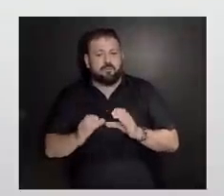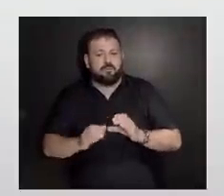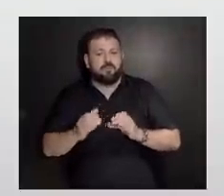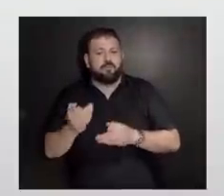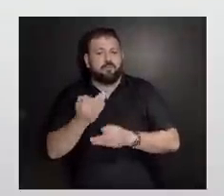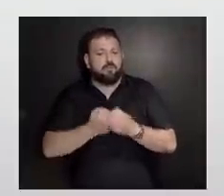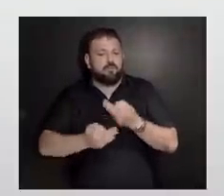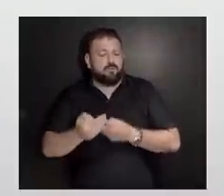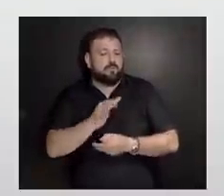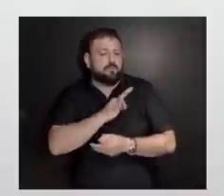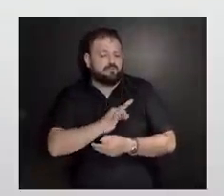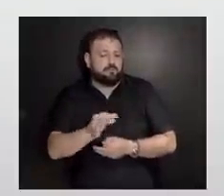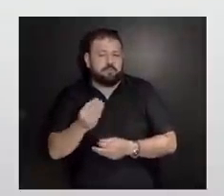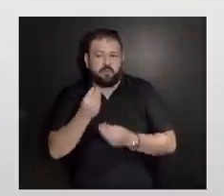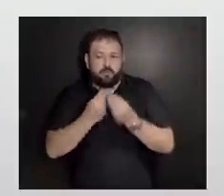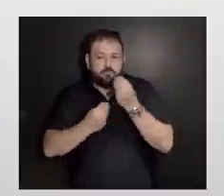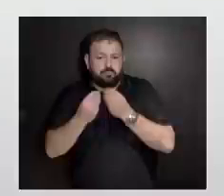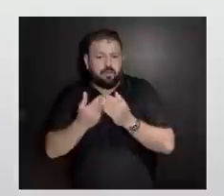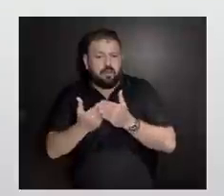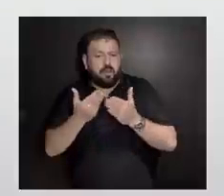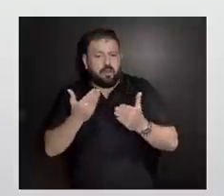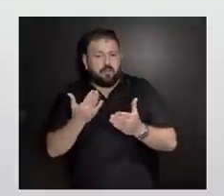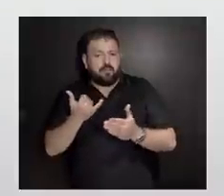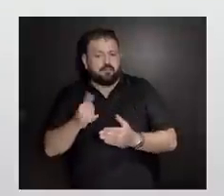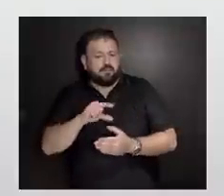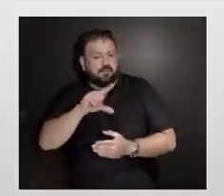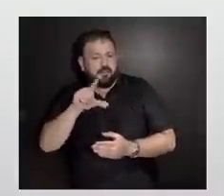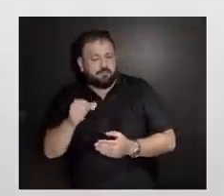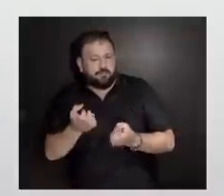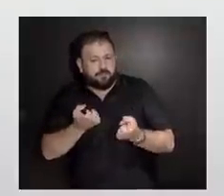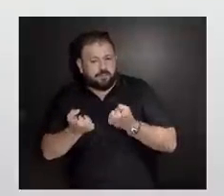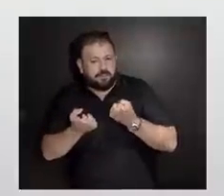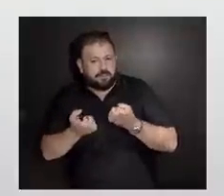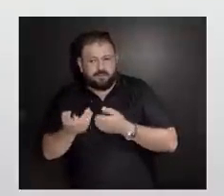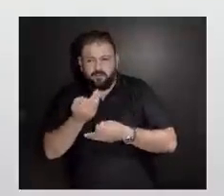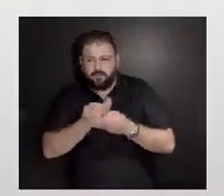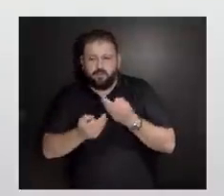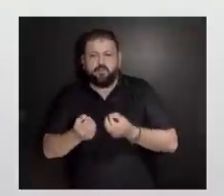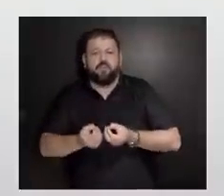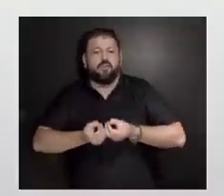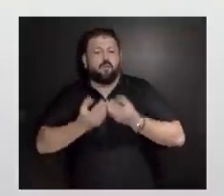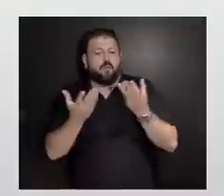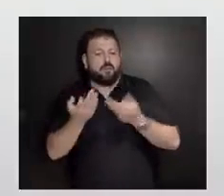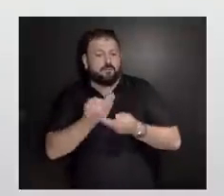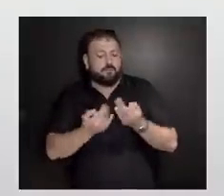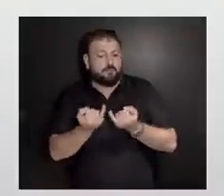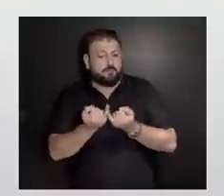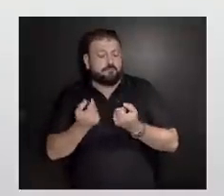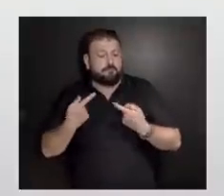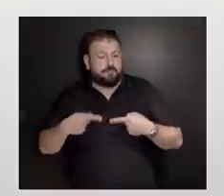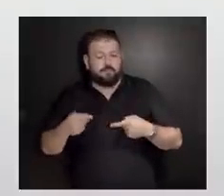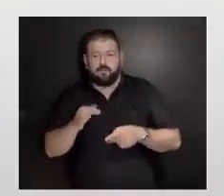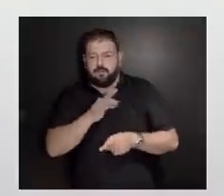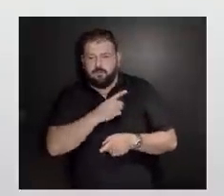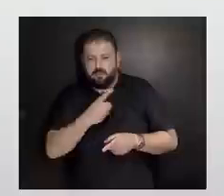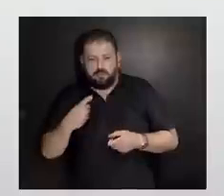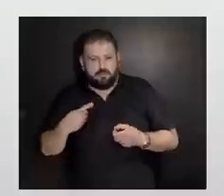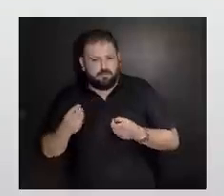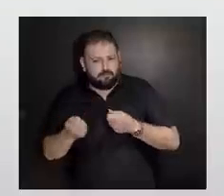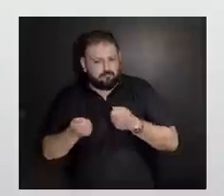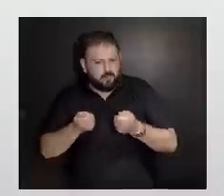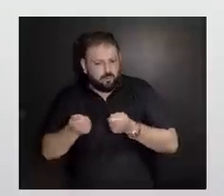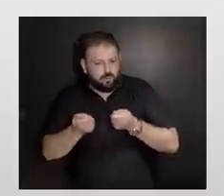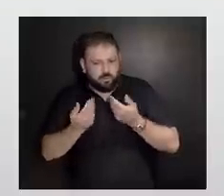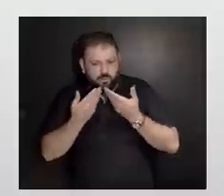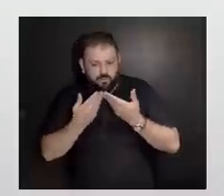carbohidratos que vamos a consumir antes y después del ejercicio, la cantidad de insulina en caso de que seamos personas insulino dependientes o si